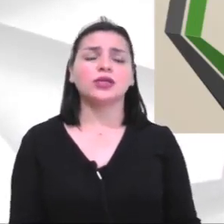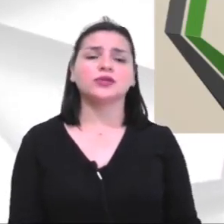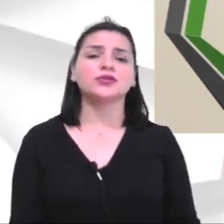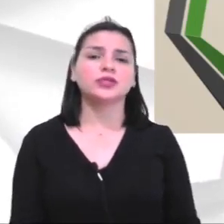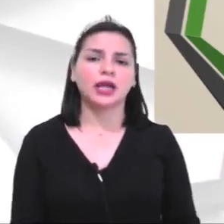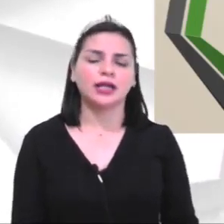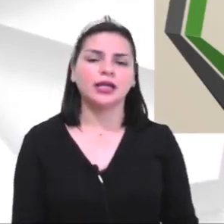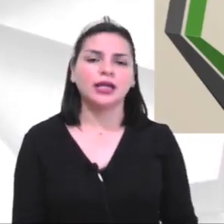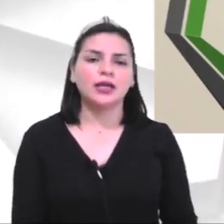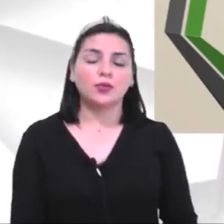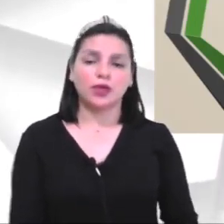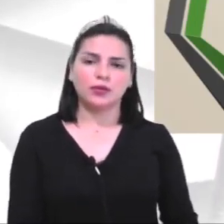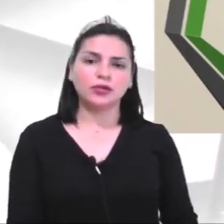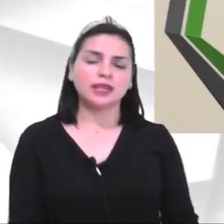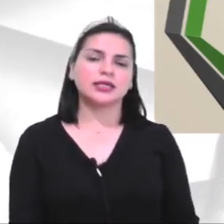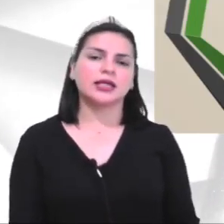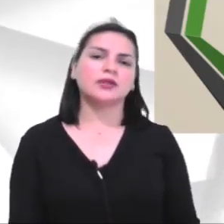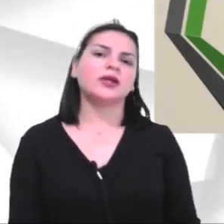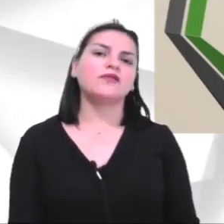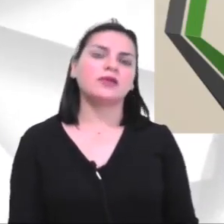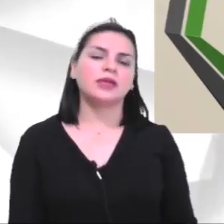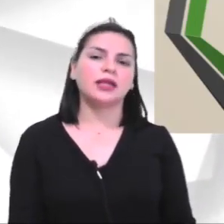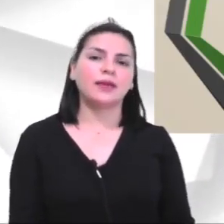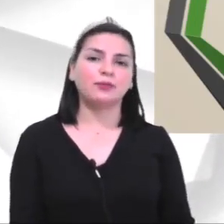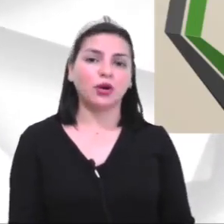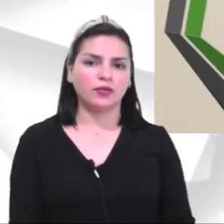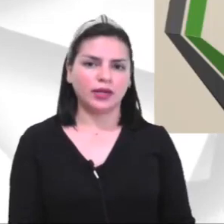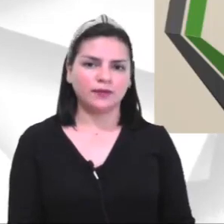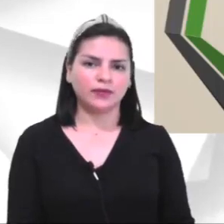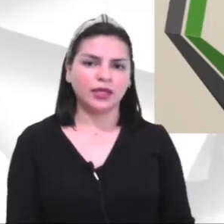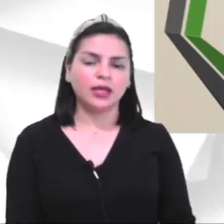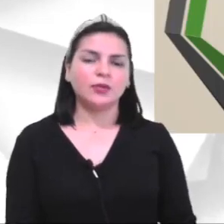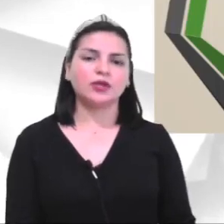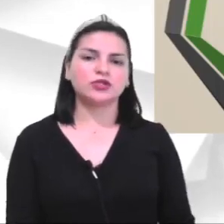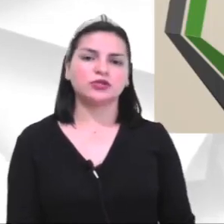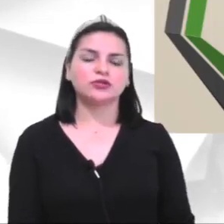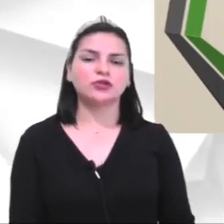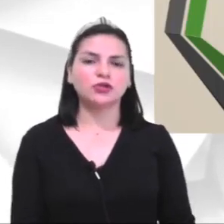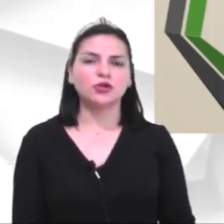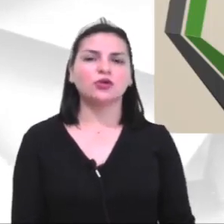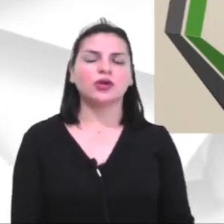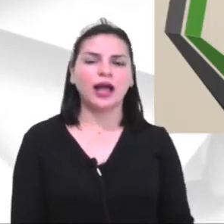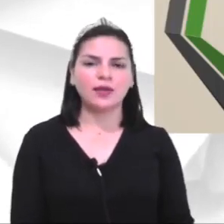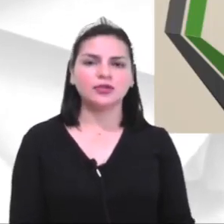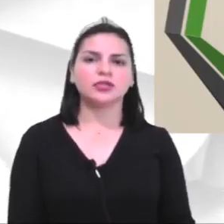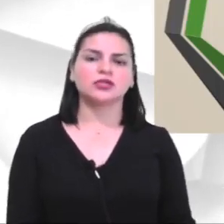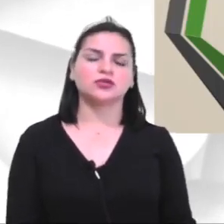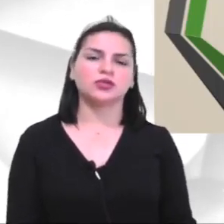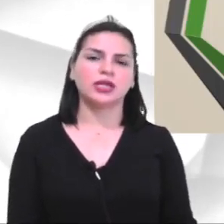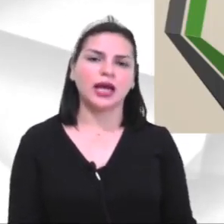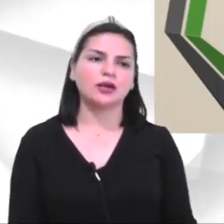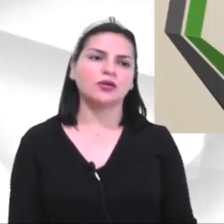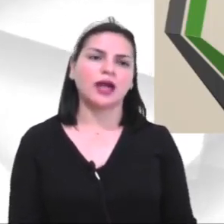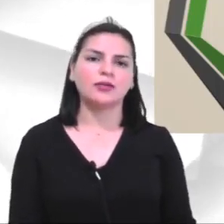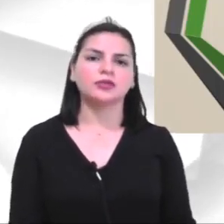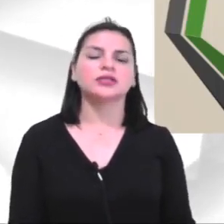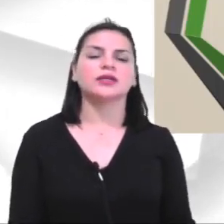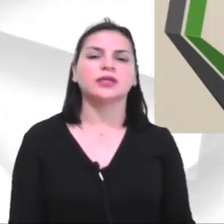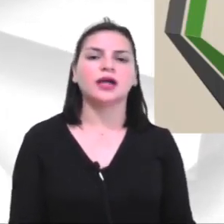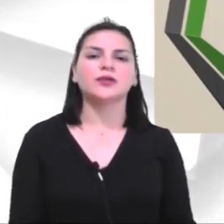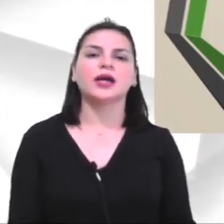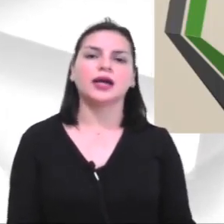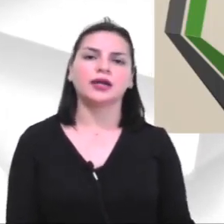un movimiento social, podemos nacer en una familia pobre, pero si nosotros logramos estudiar,